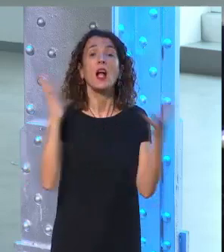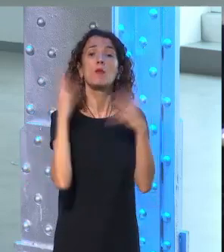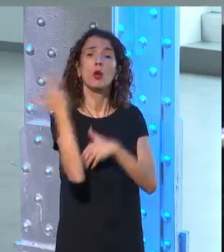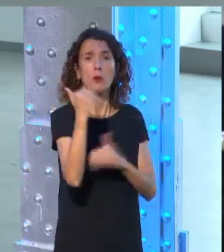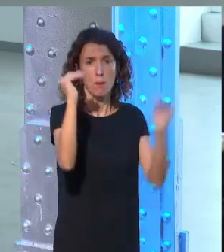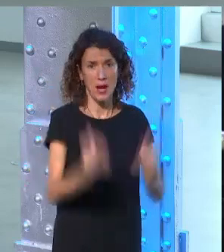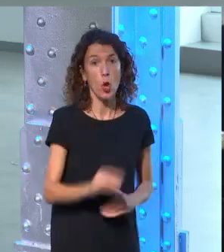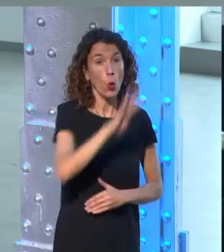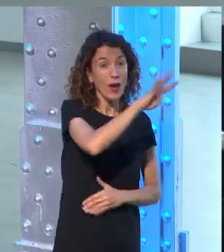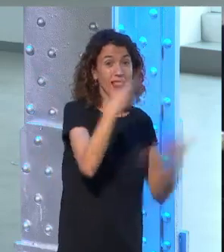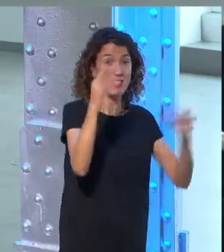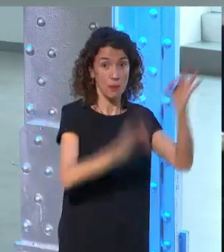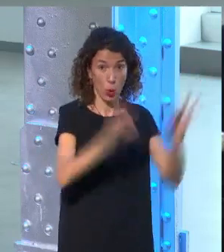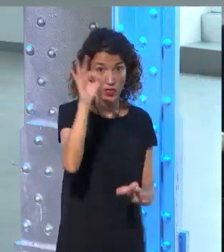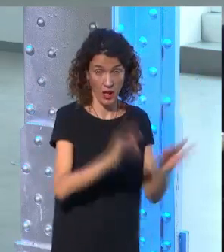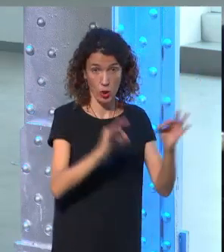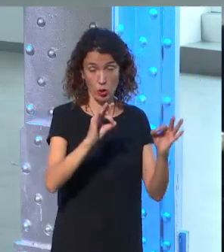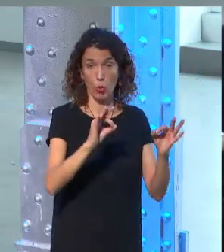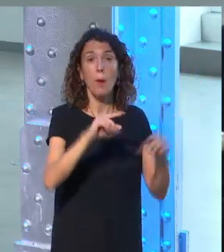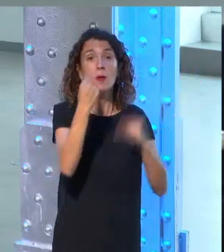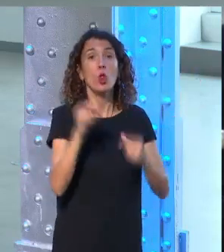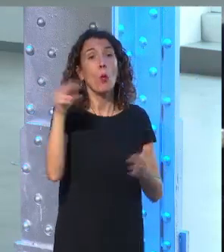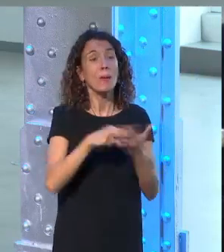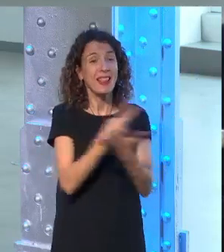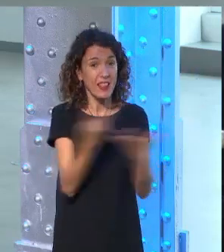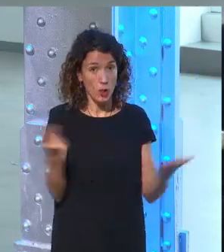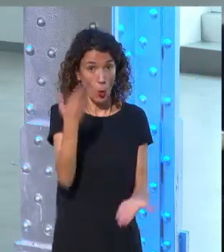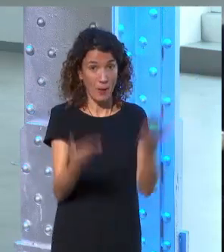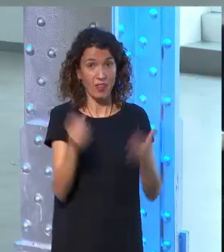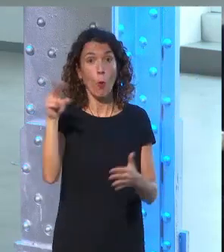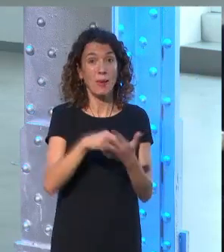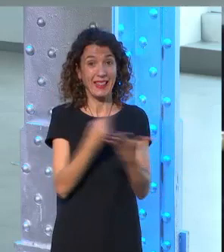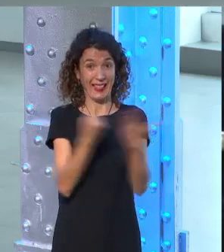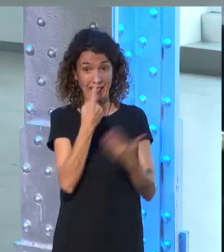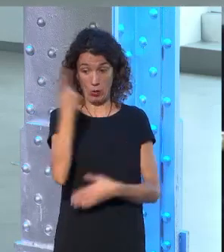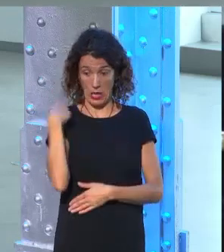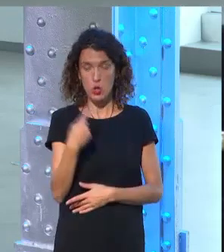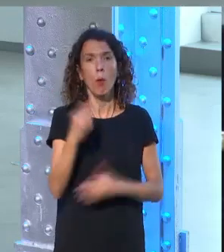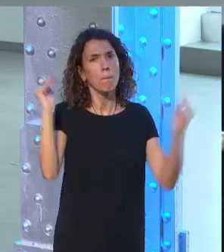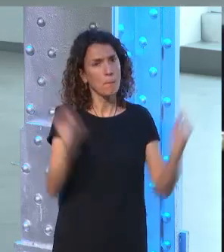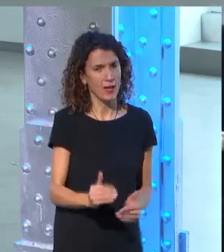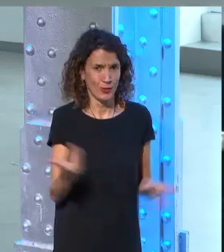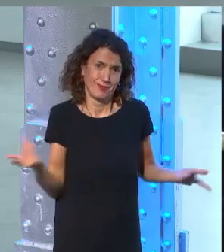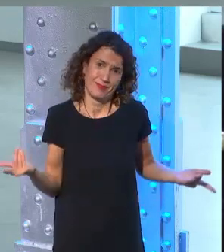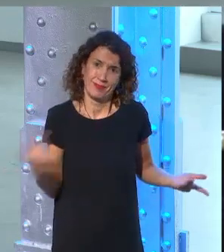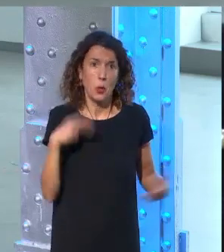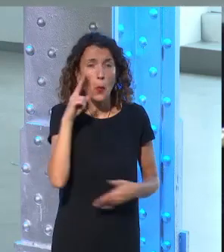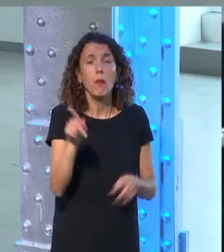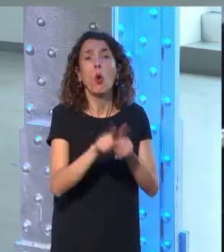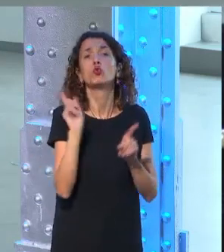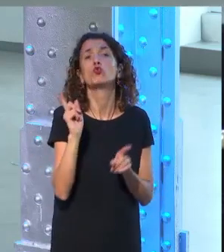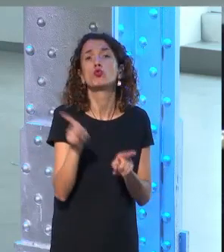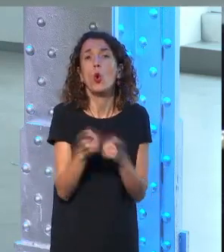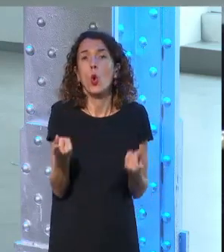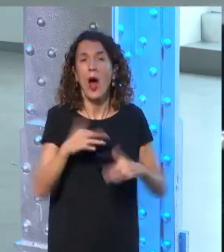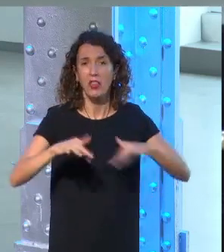climático en un 47% en el presupuesto de 2017 respecto a 2016, pues bueno, vemos que no solamente no